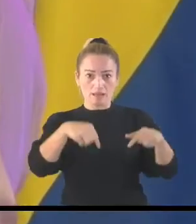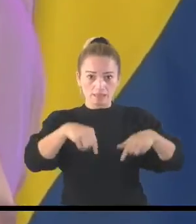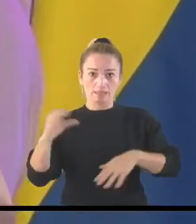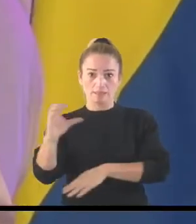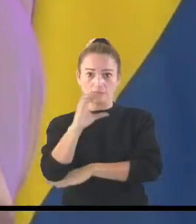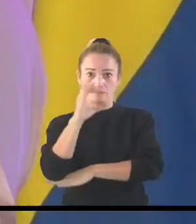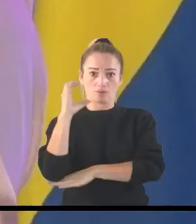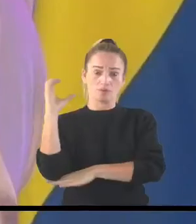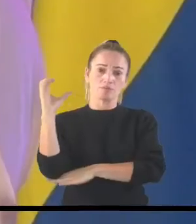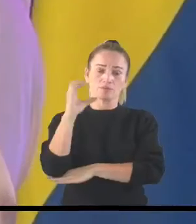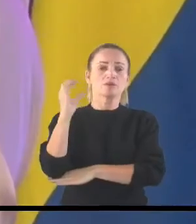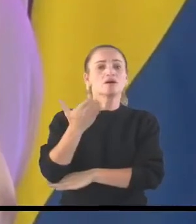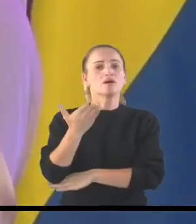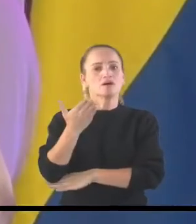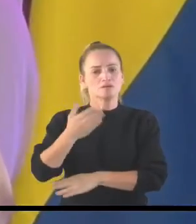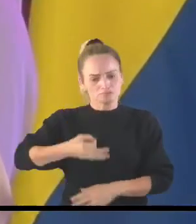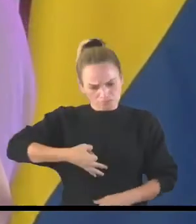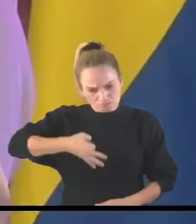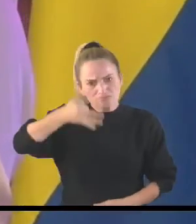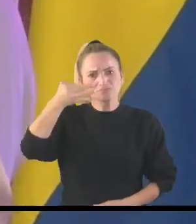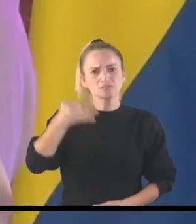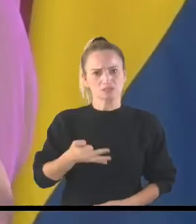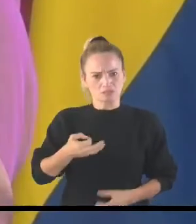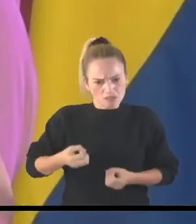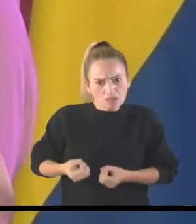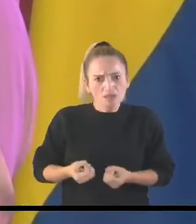este país la dignidad.